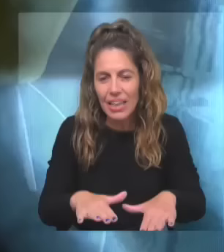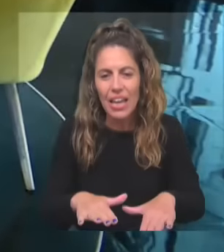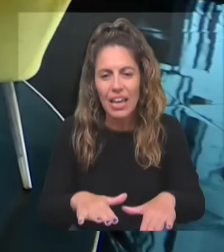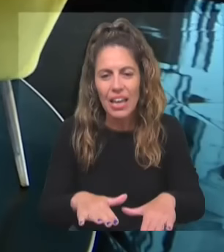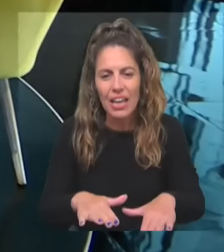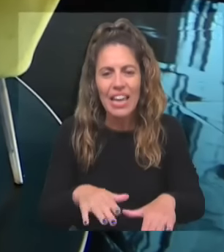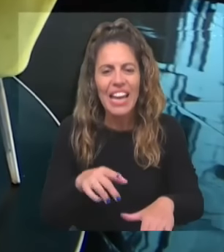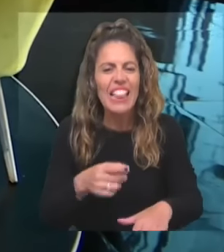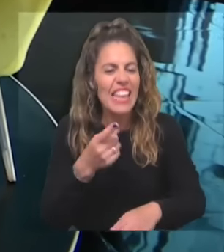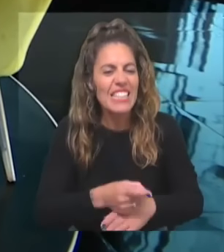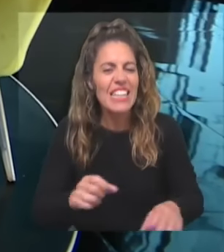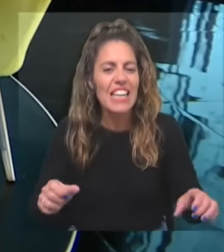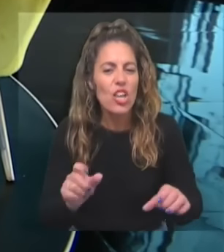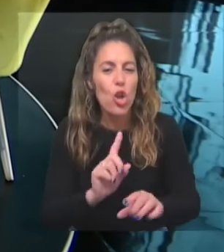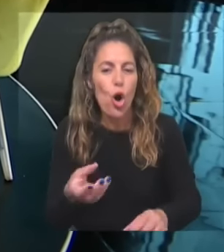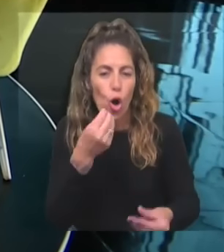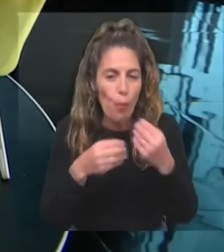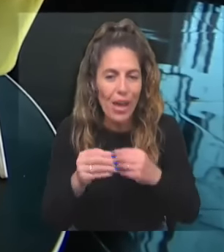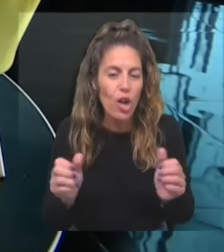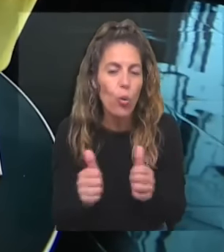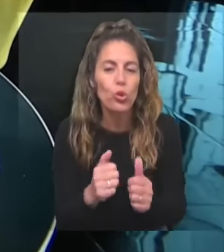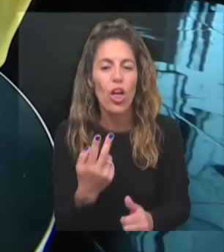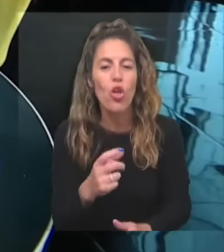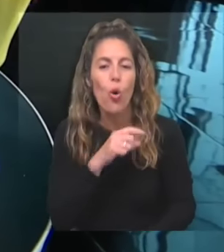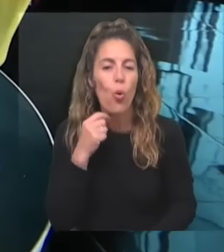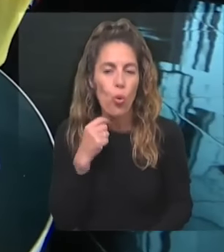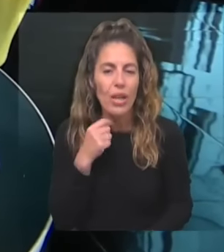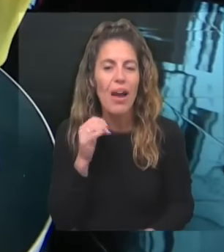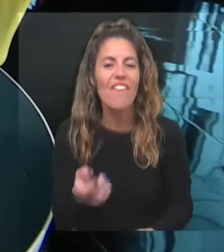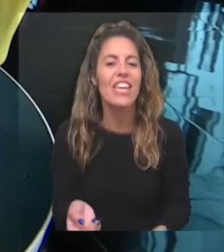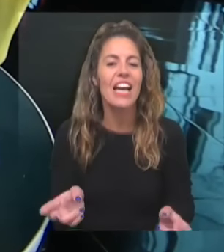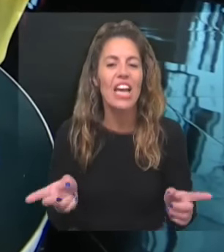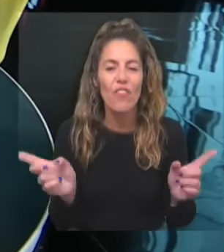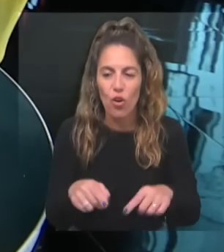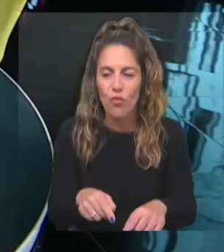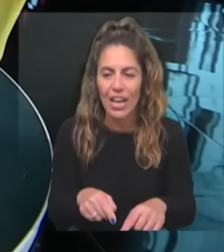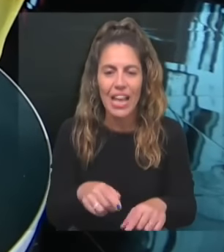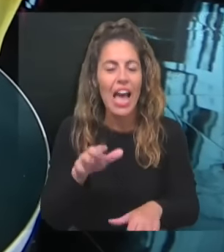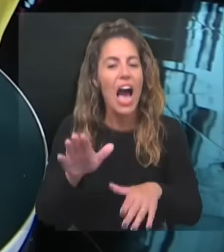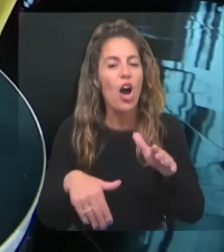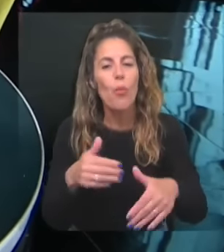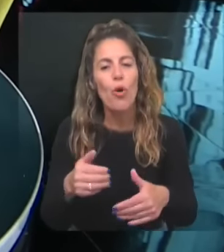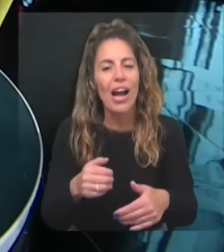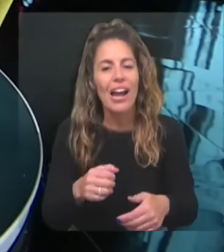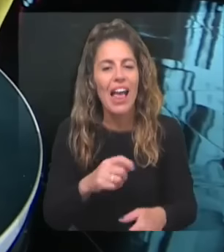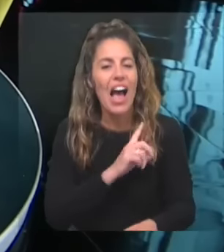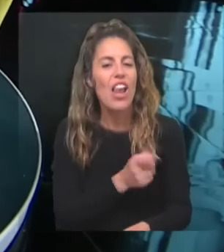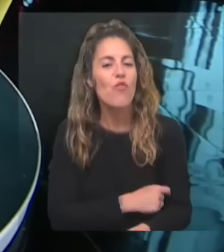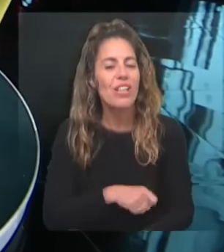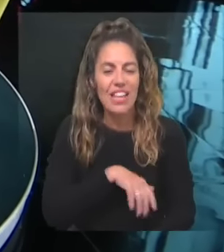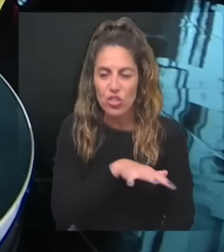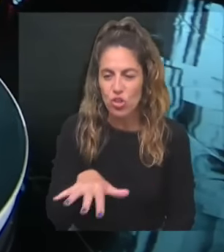que resuelve hacer el ayuno con dos curas más, porque había que volver a convocar a las fuerzas sociales para